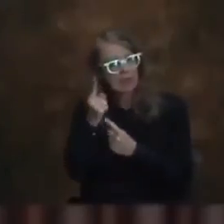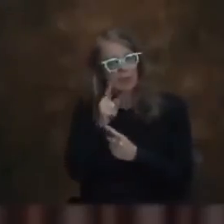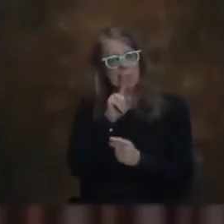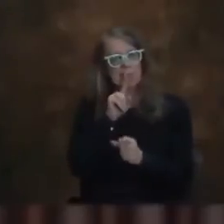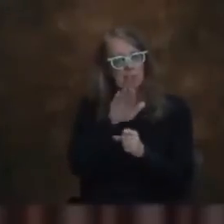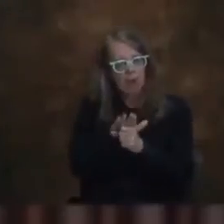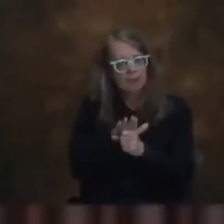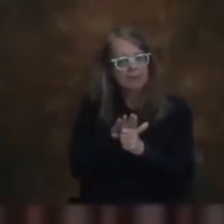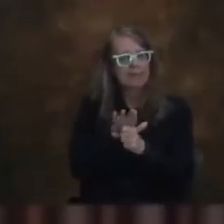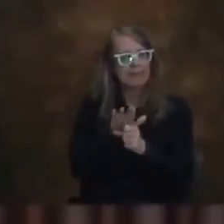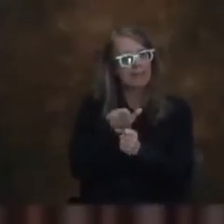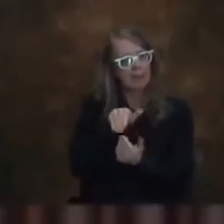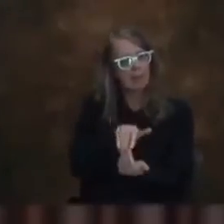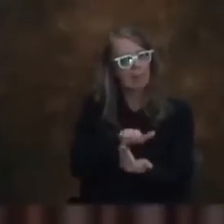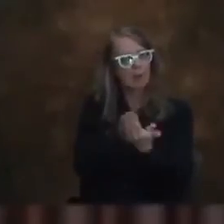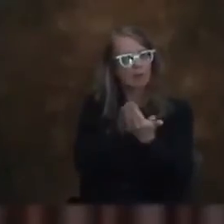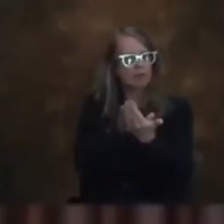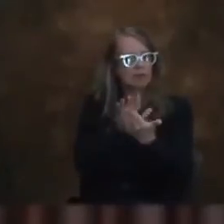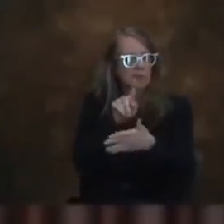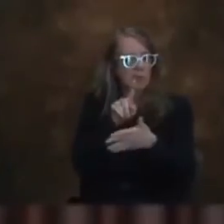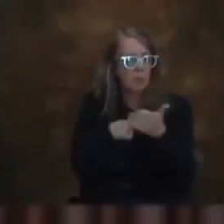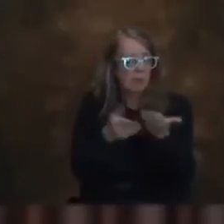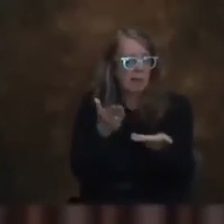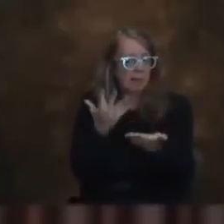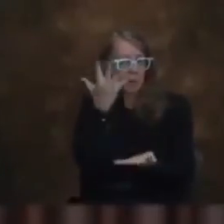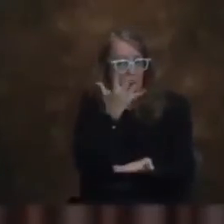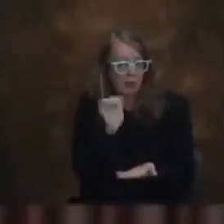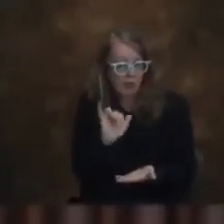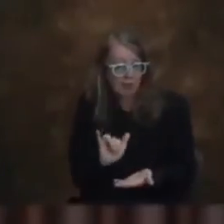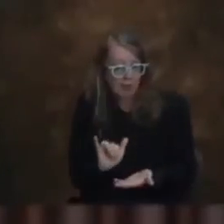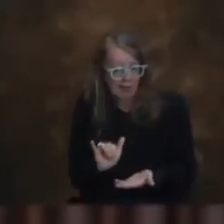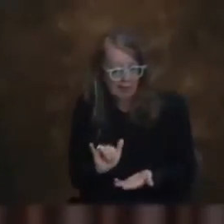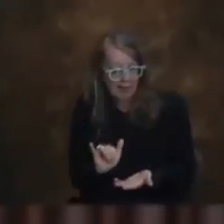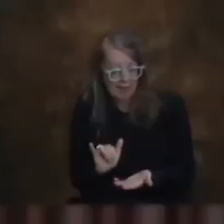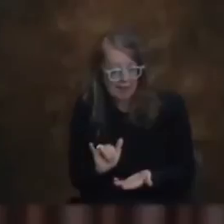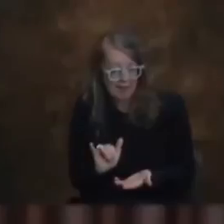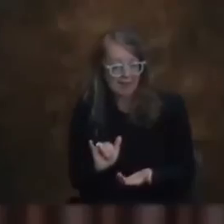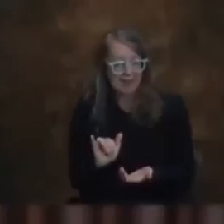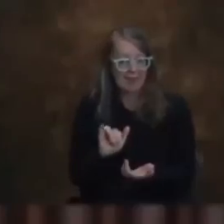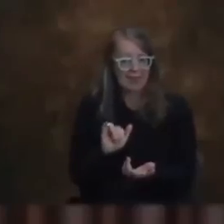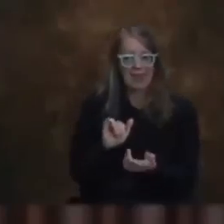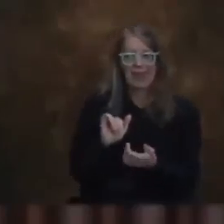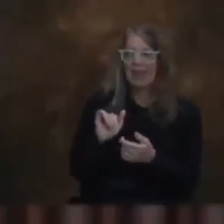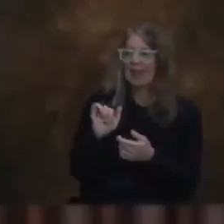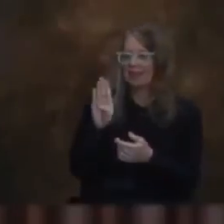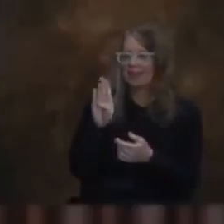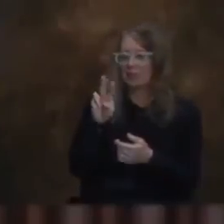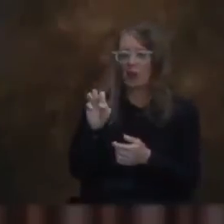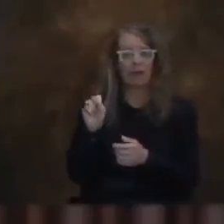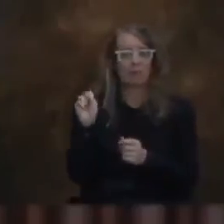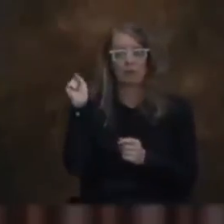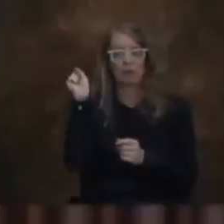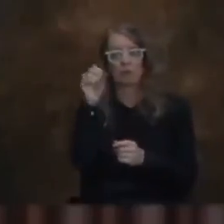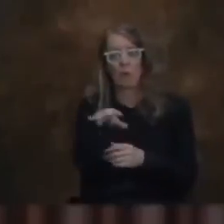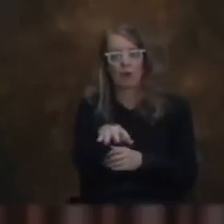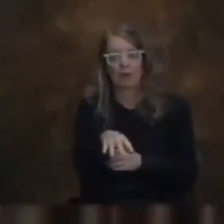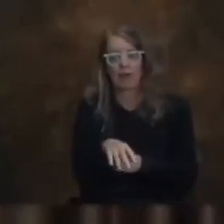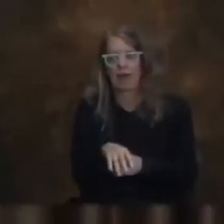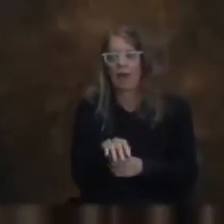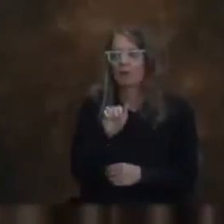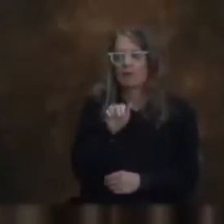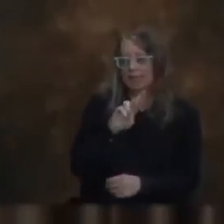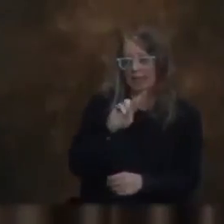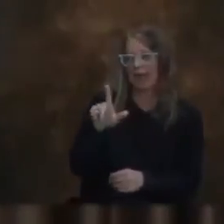esa gente no sé cómo responde ese es ese cero